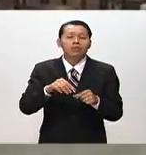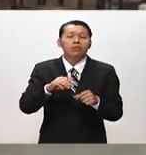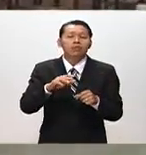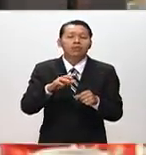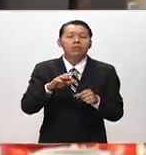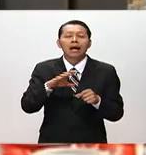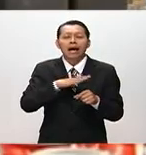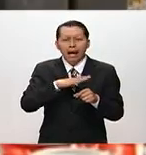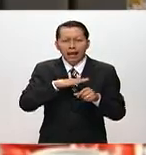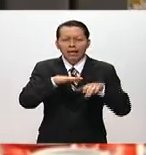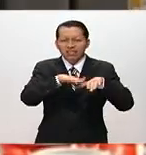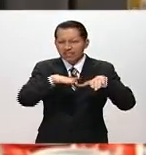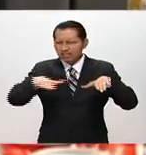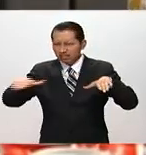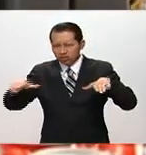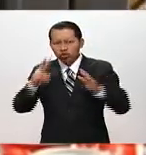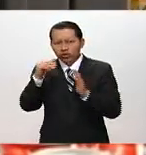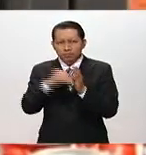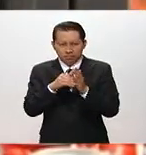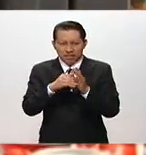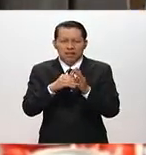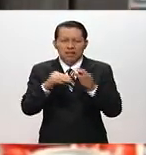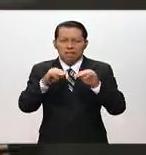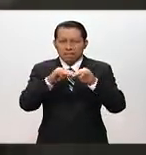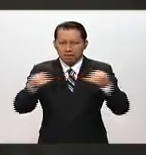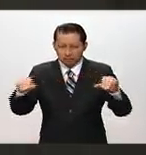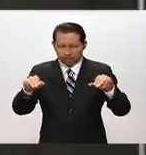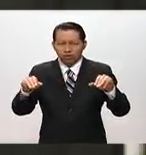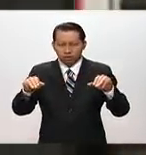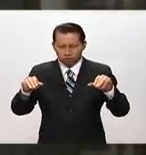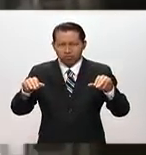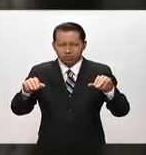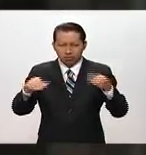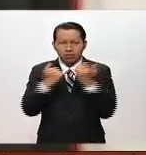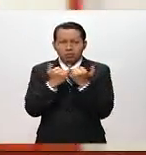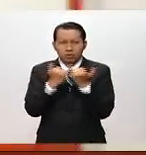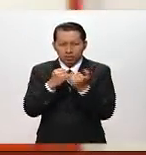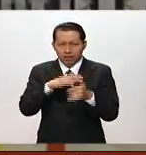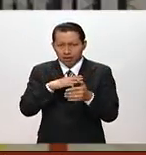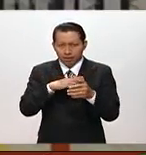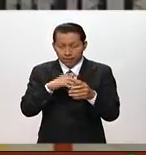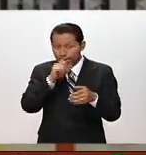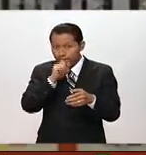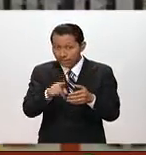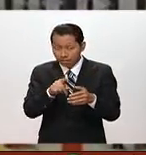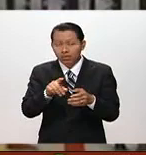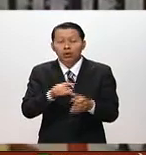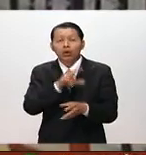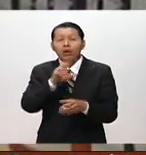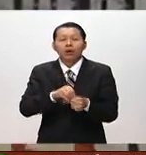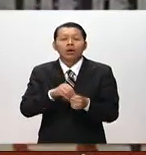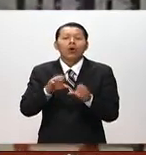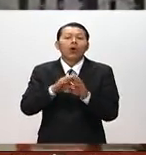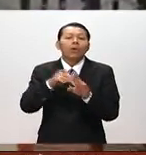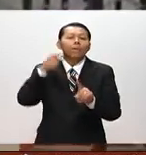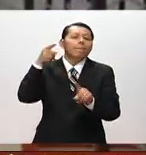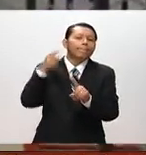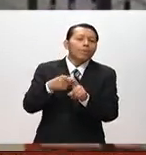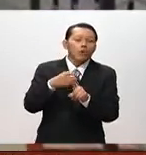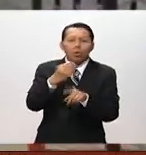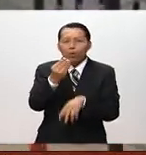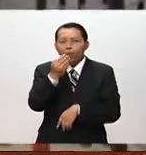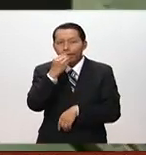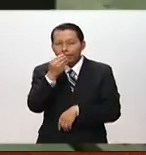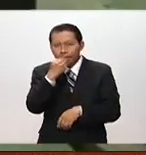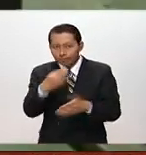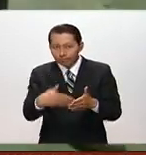5 rampas, 2,000 metros. Tengo clientes grandes del mercado mexicano en área de alimentos, tanto